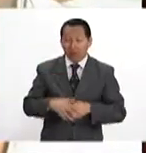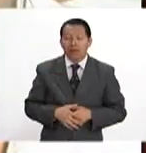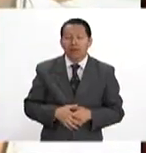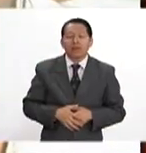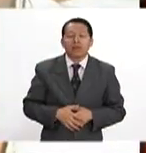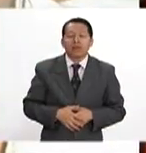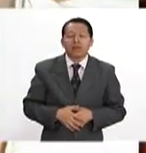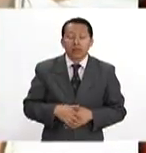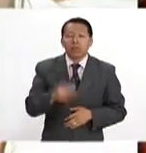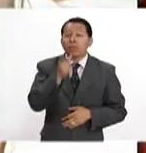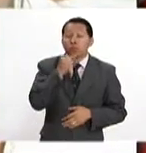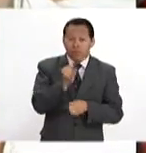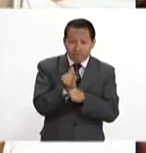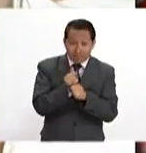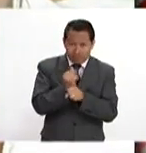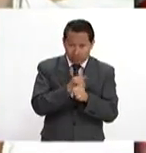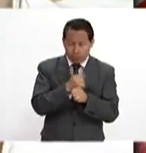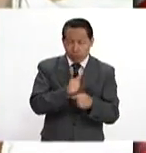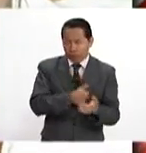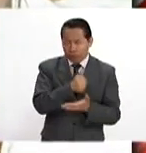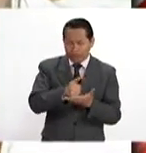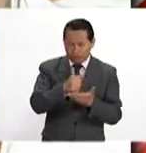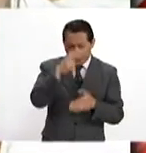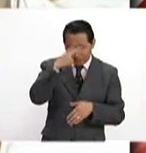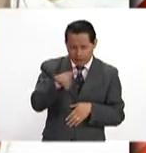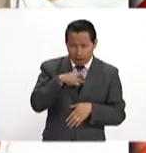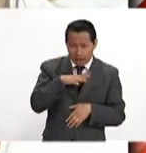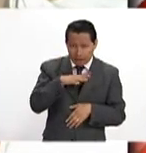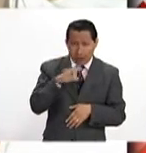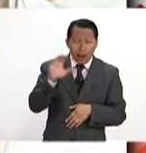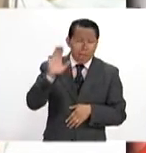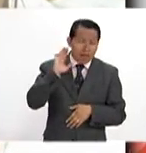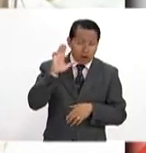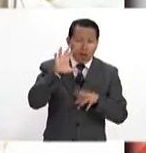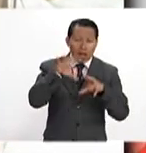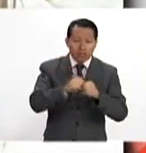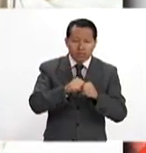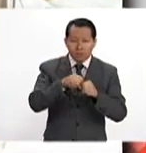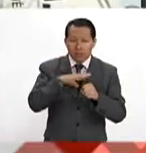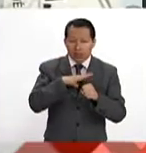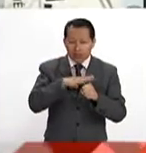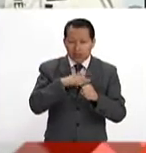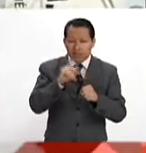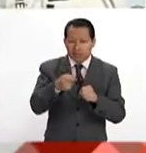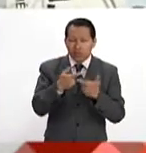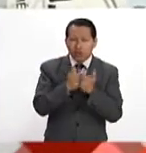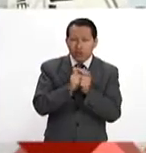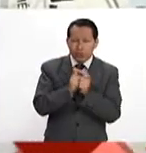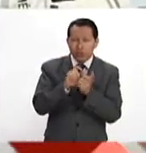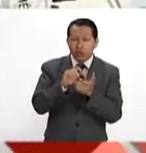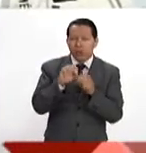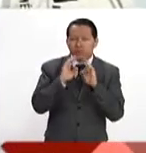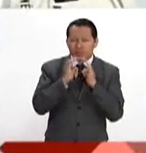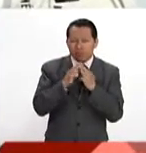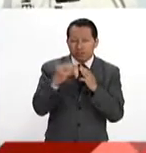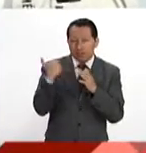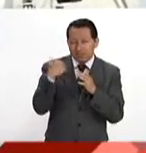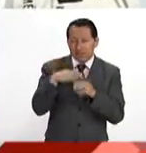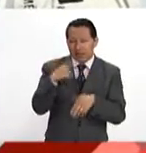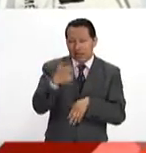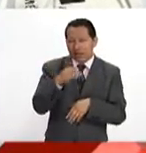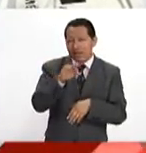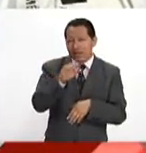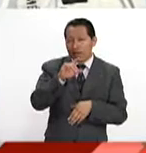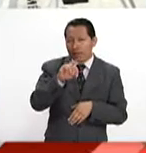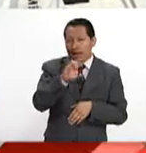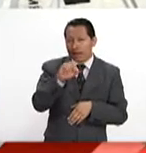Elementos de la Policía de Investigación Capitalina detuvieron este miércoles a un presunto operador del grupo delictivo del recién abatido Felipe